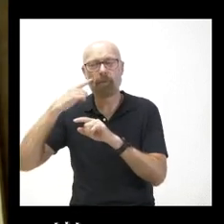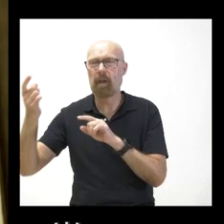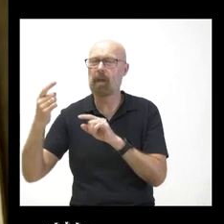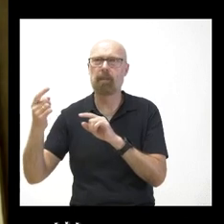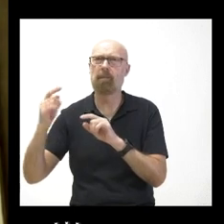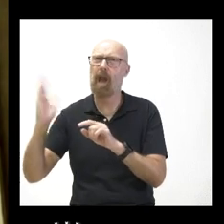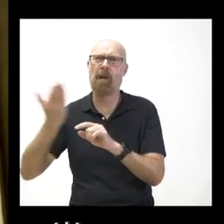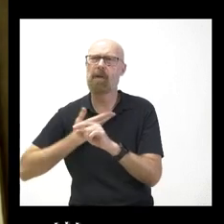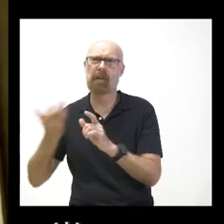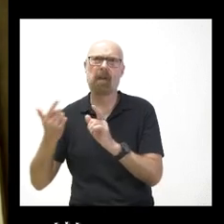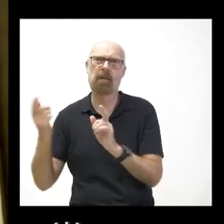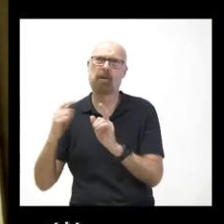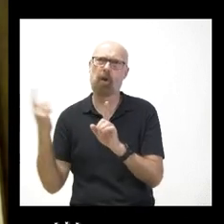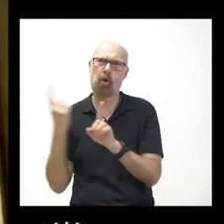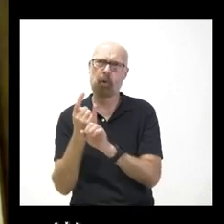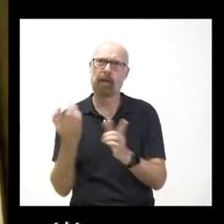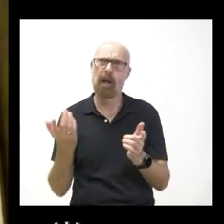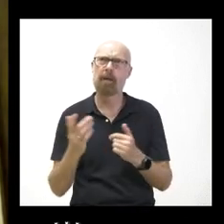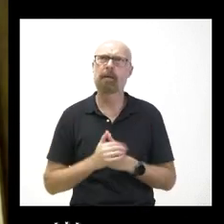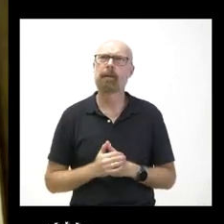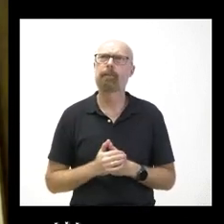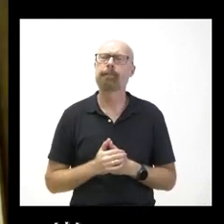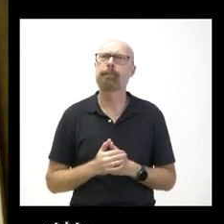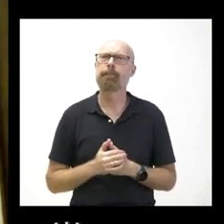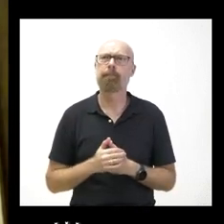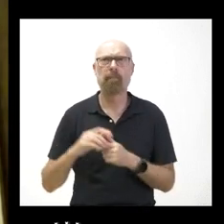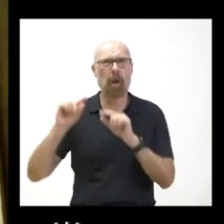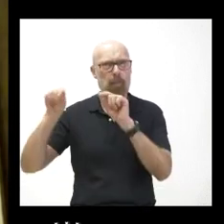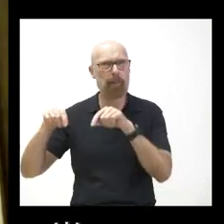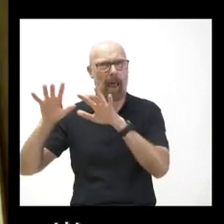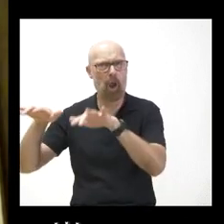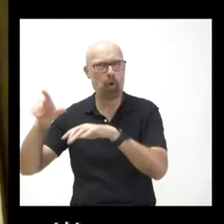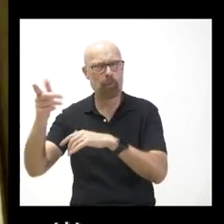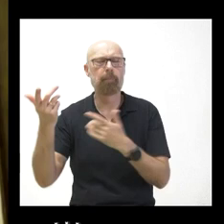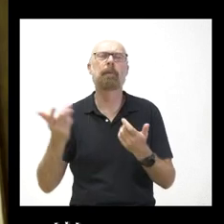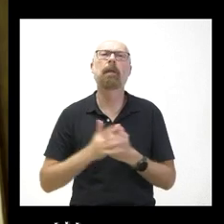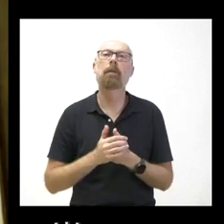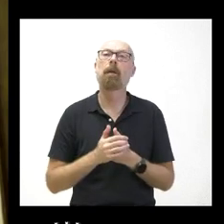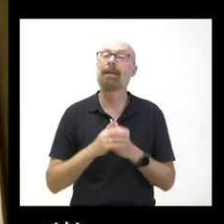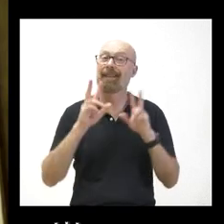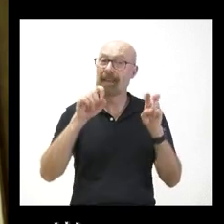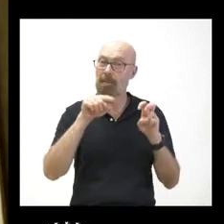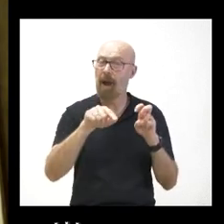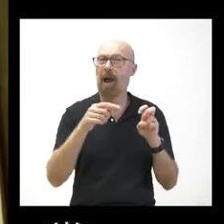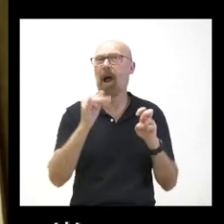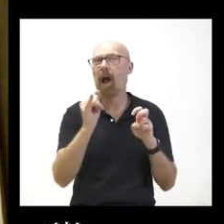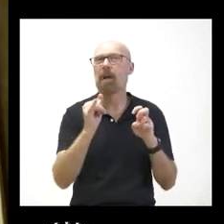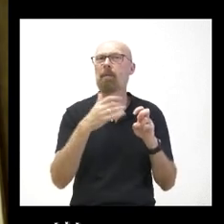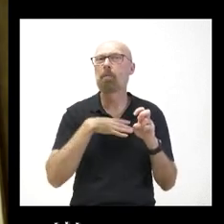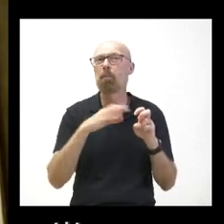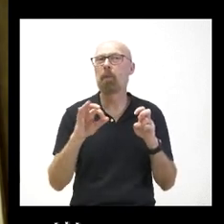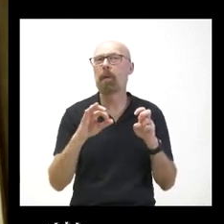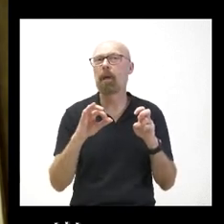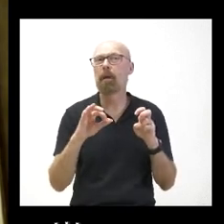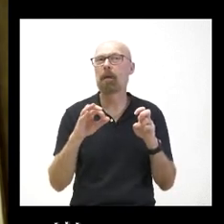a vinícolas de de la provincia no sé si en torno a esa a esa cuestión hay puede haber abierto un